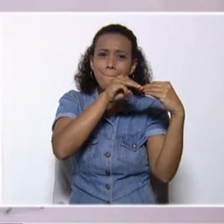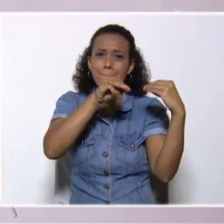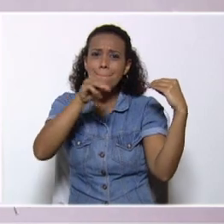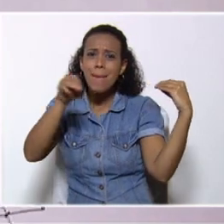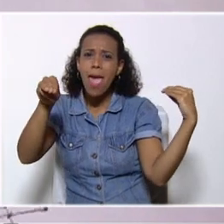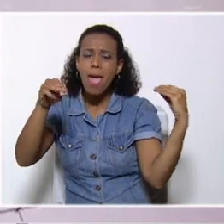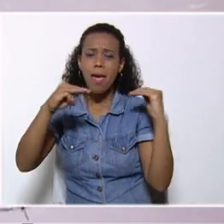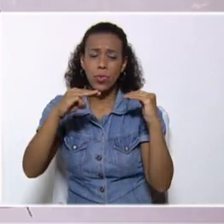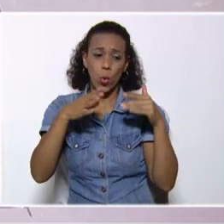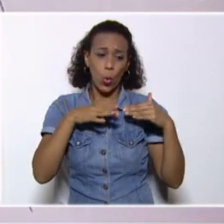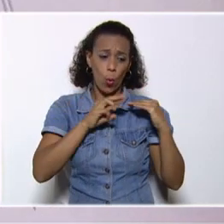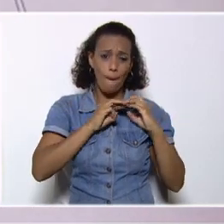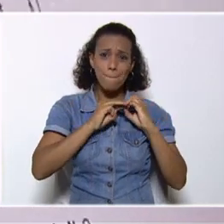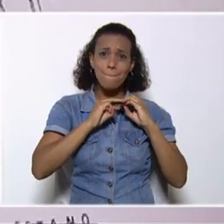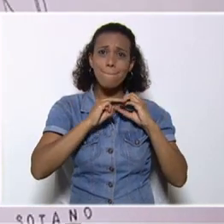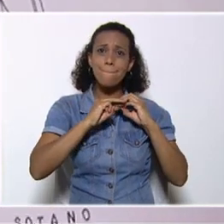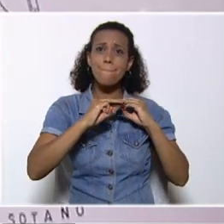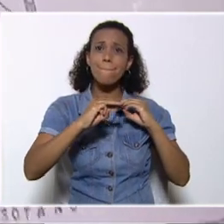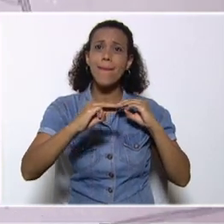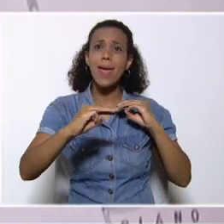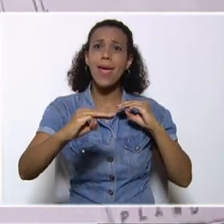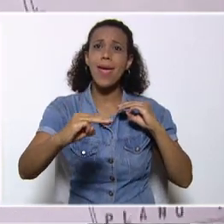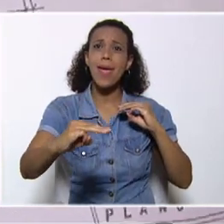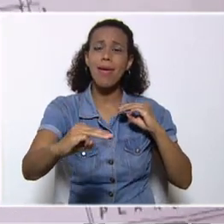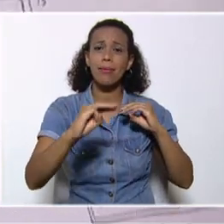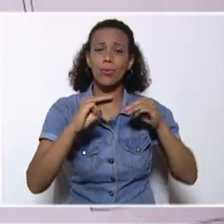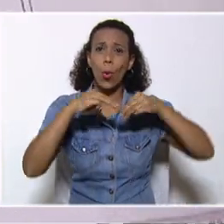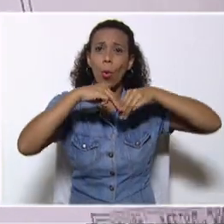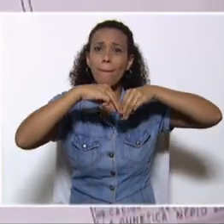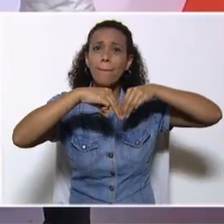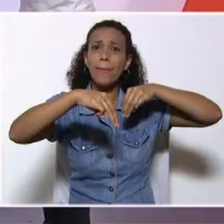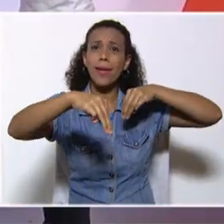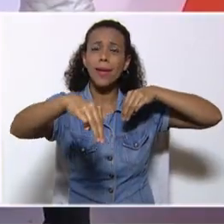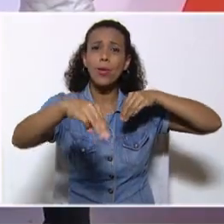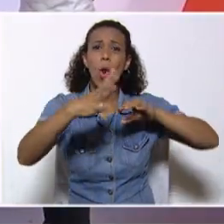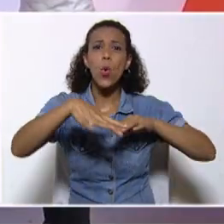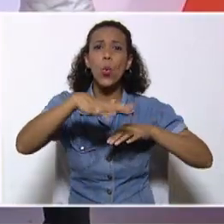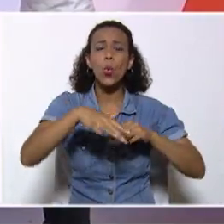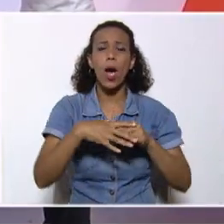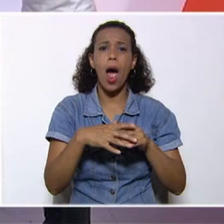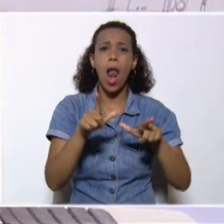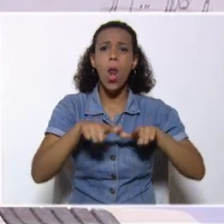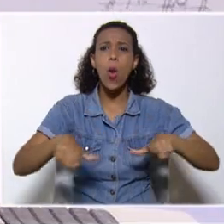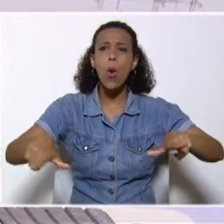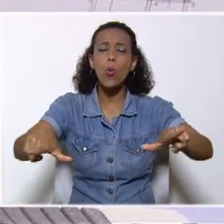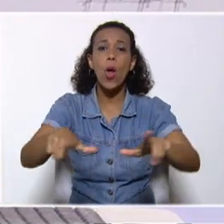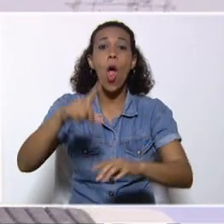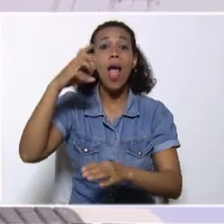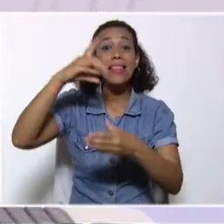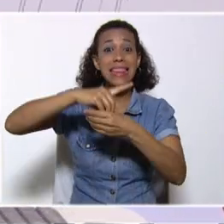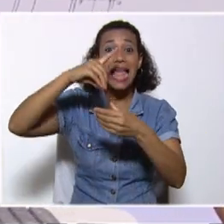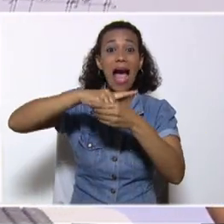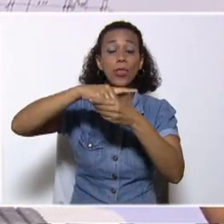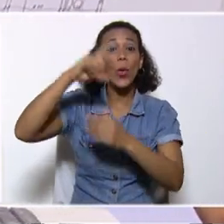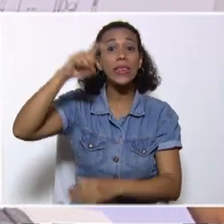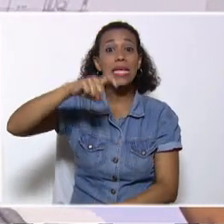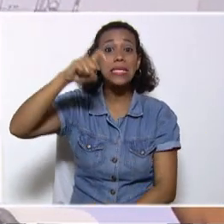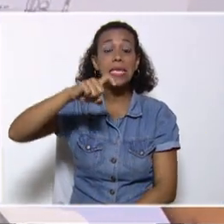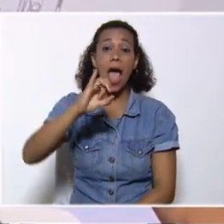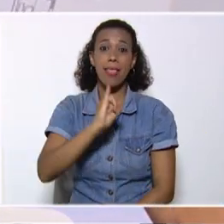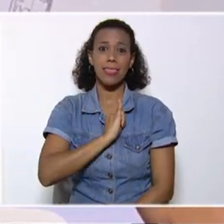que tiene de un espacio al otro, la ubicación y los datos necesarios para